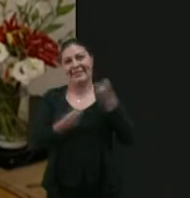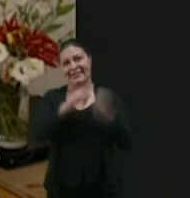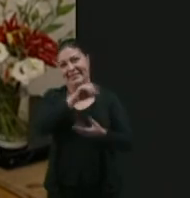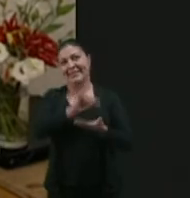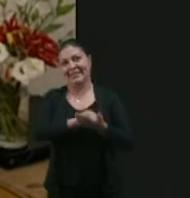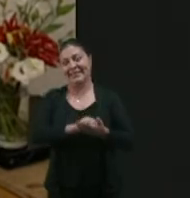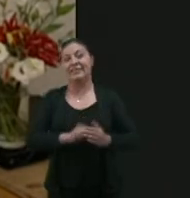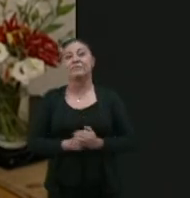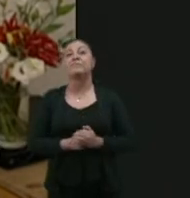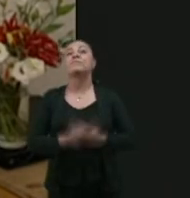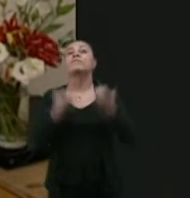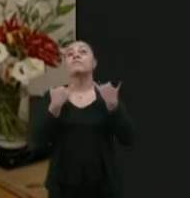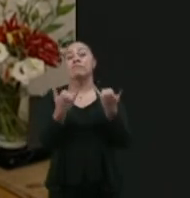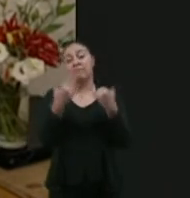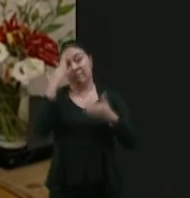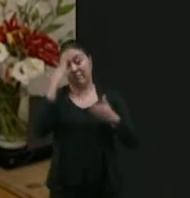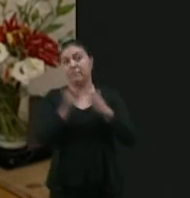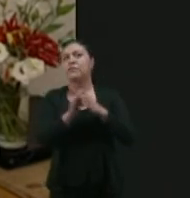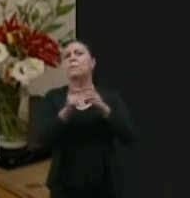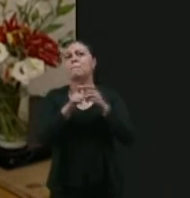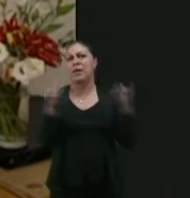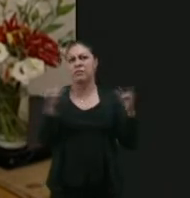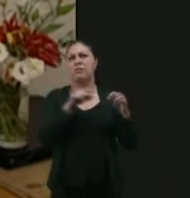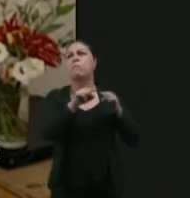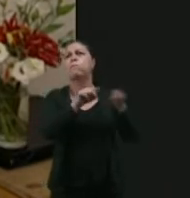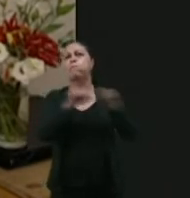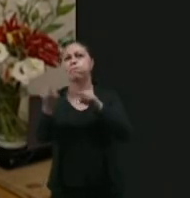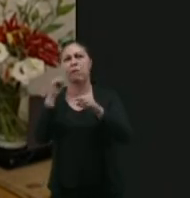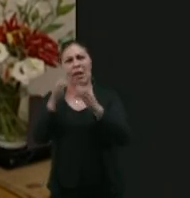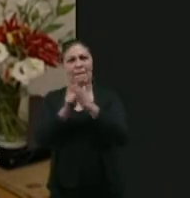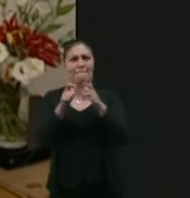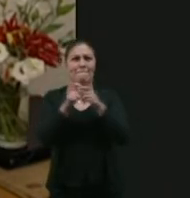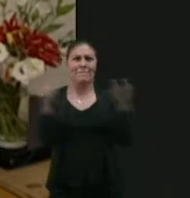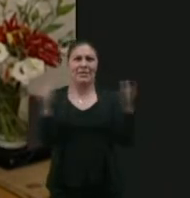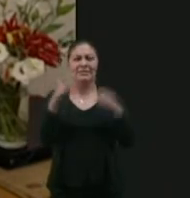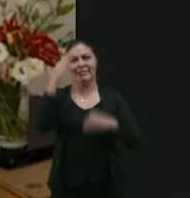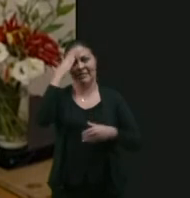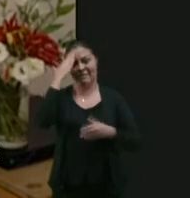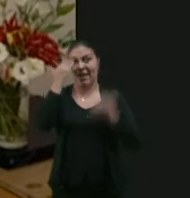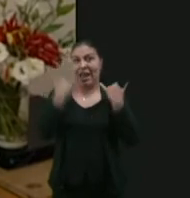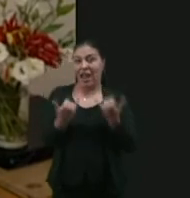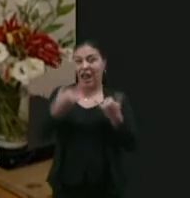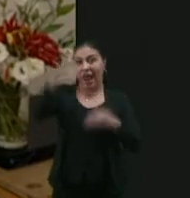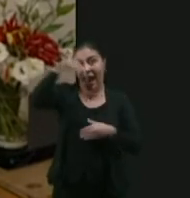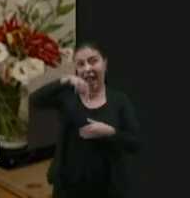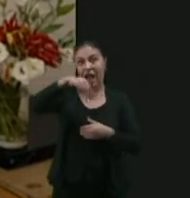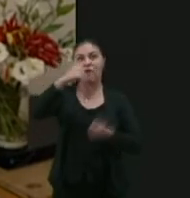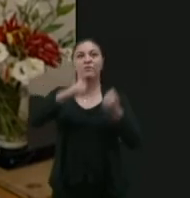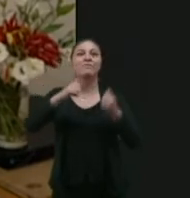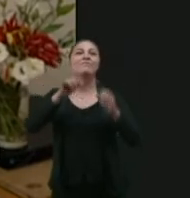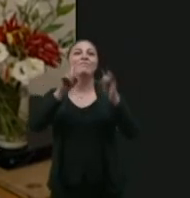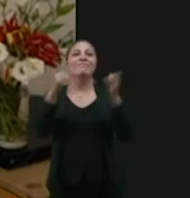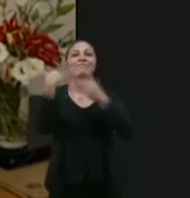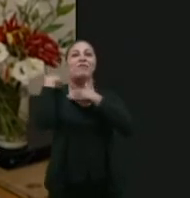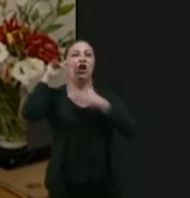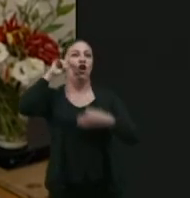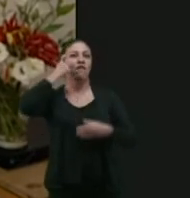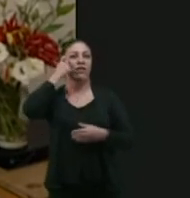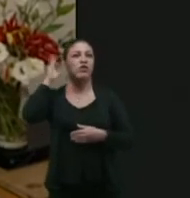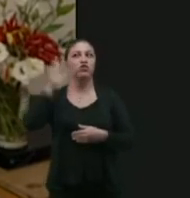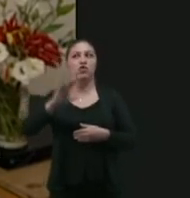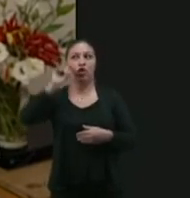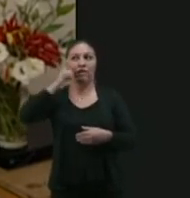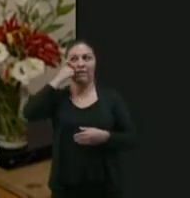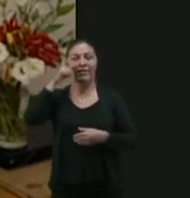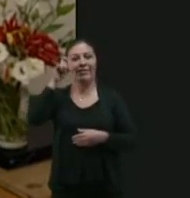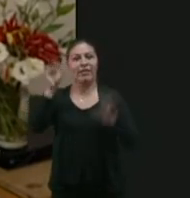más elementos en esto y la mayor cantidad es lo que se maneja acá y es la parte del gobierno. El gobierno tiene que ayudar con tres